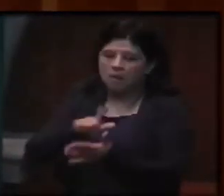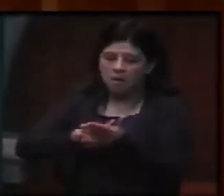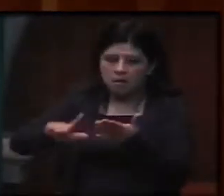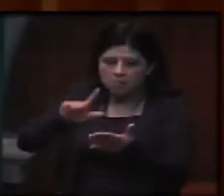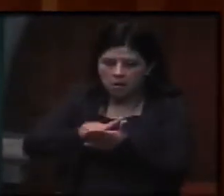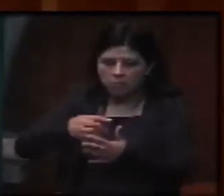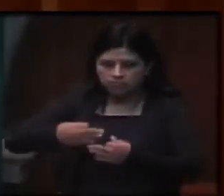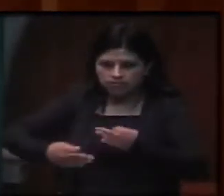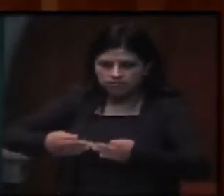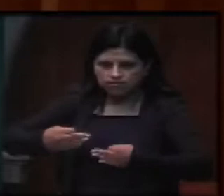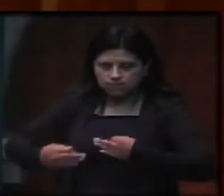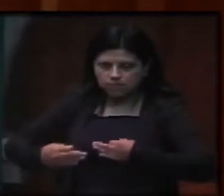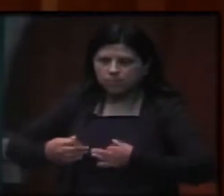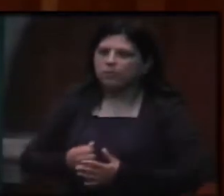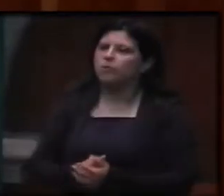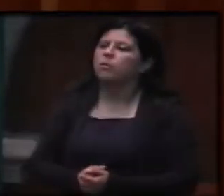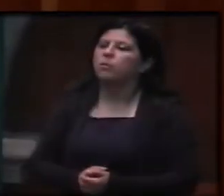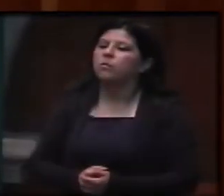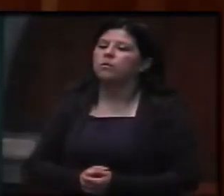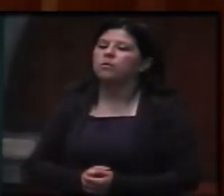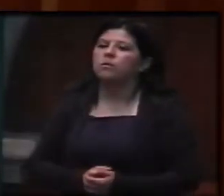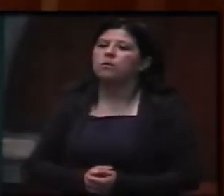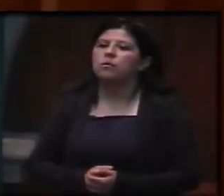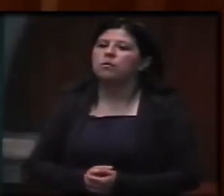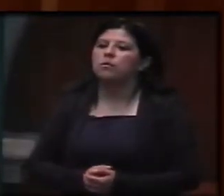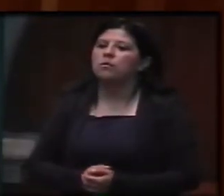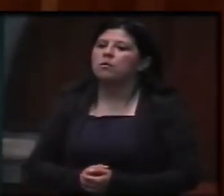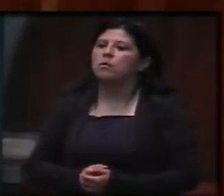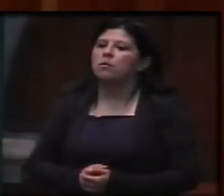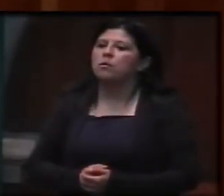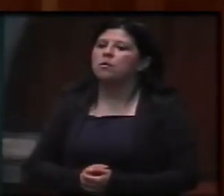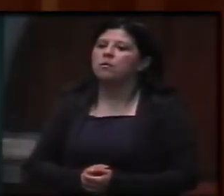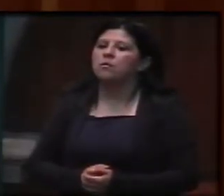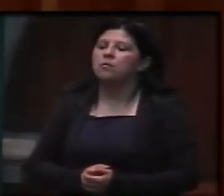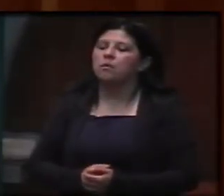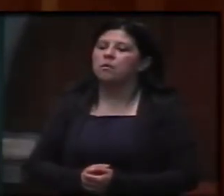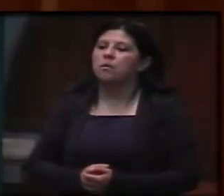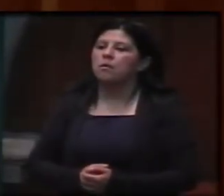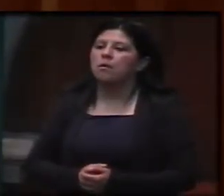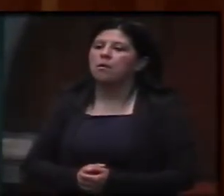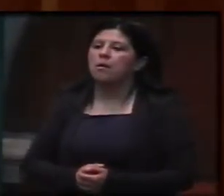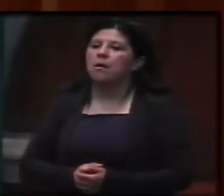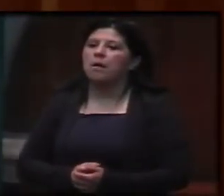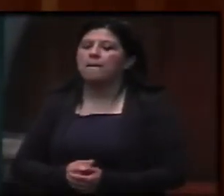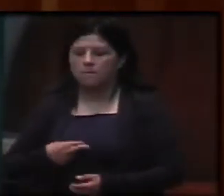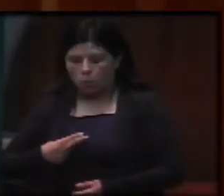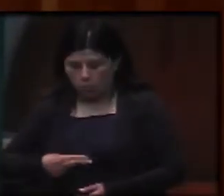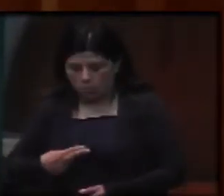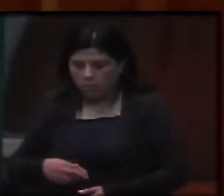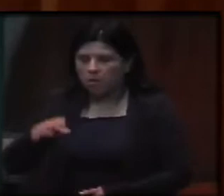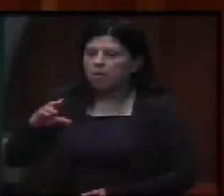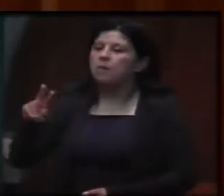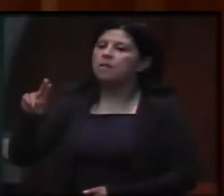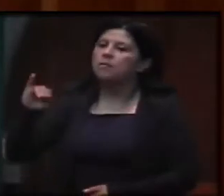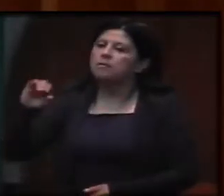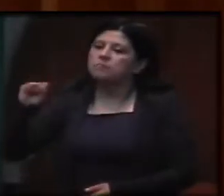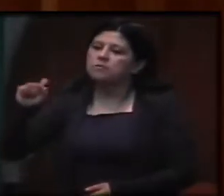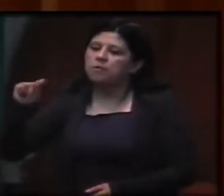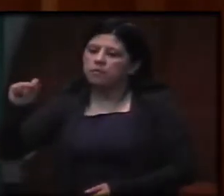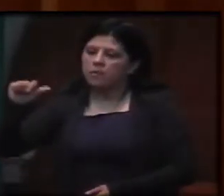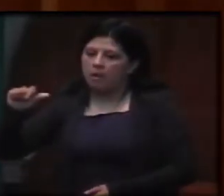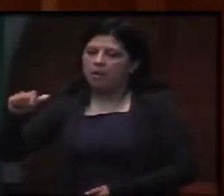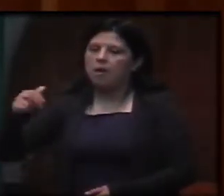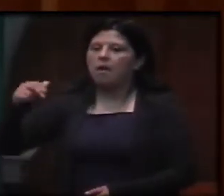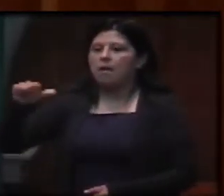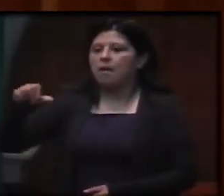Libre y Soberano de México, la que suscribe Crista Amanda Espón Gotzel, diputada integrante del